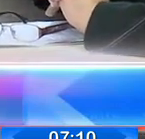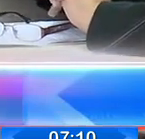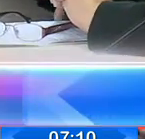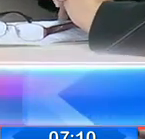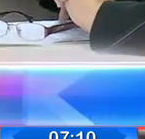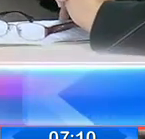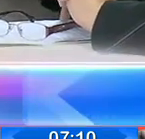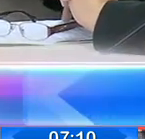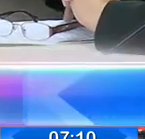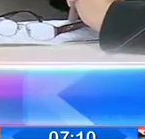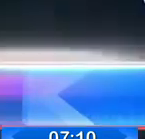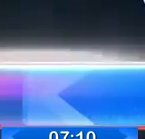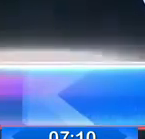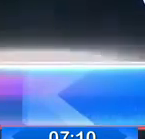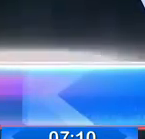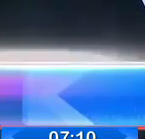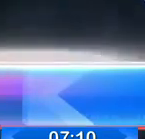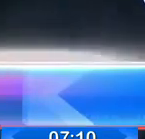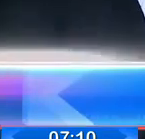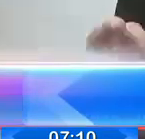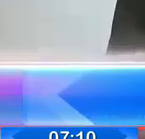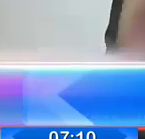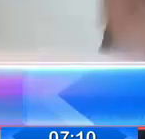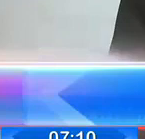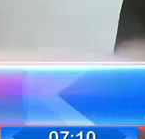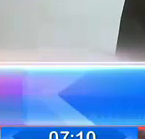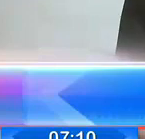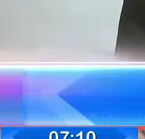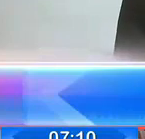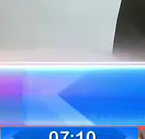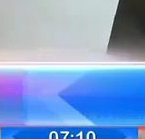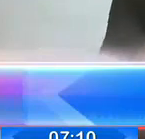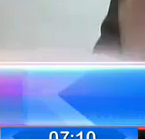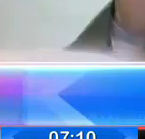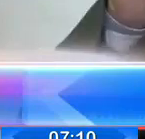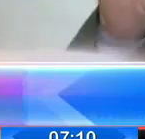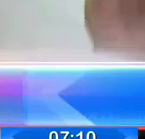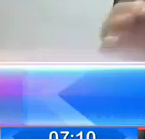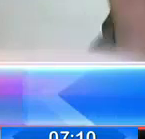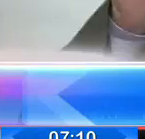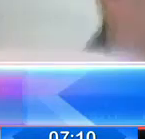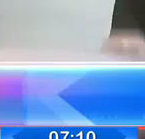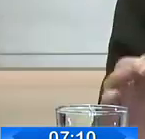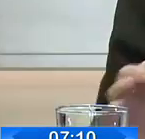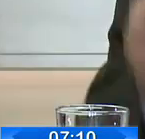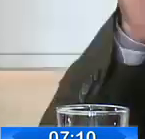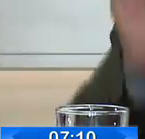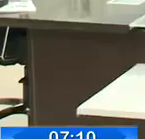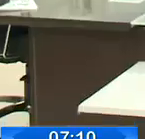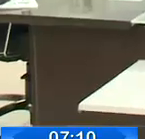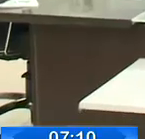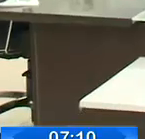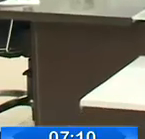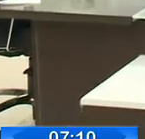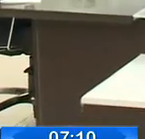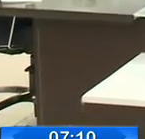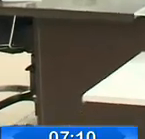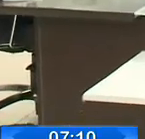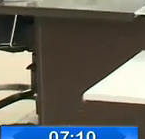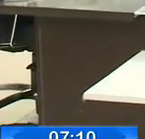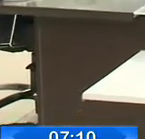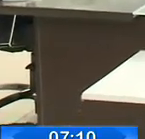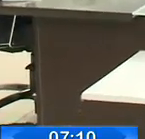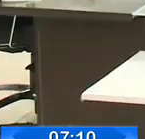Estado, pues, actos de corrupción en las obras del anterior gobierno. Con estas y otras informaciones,